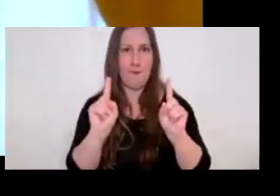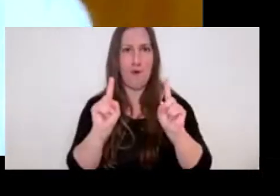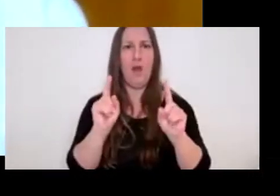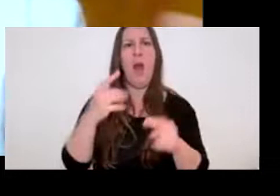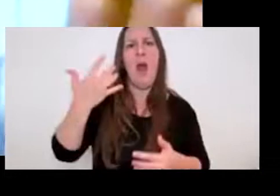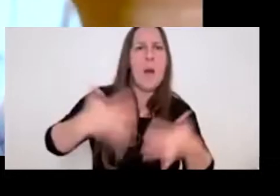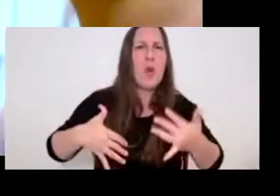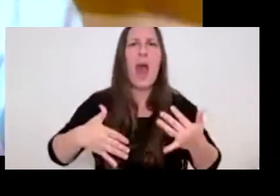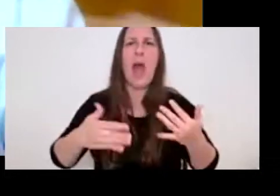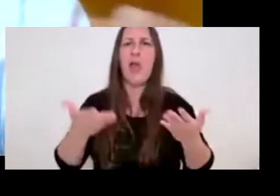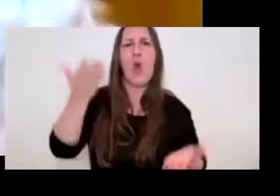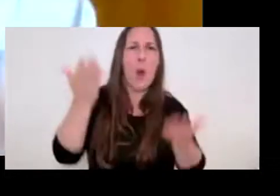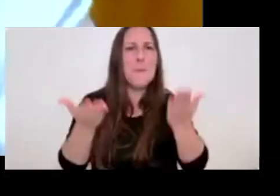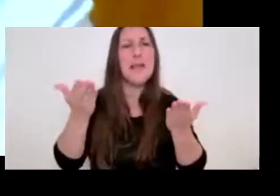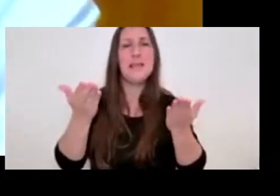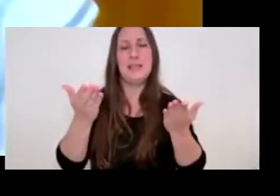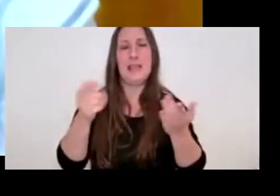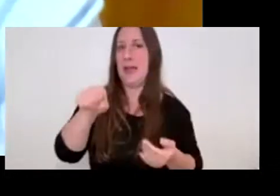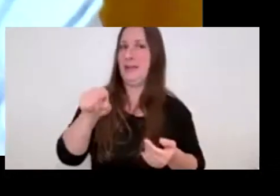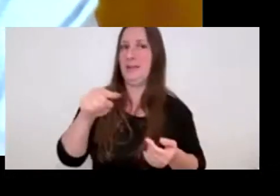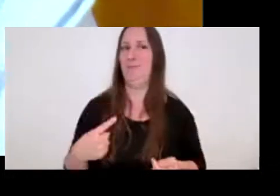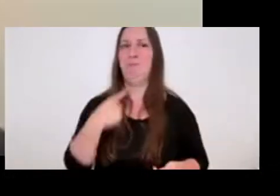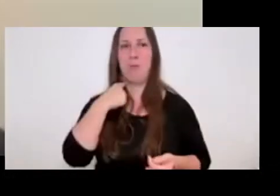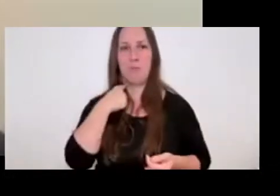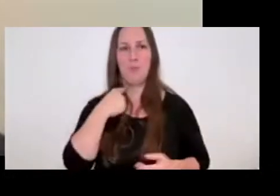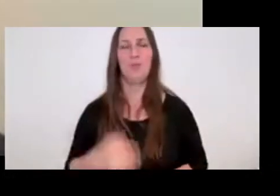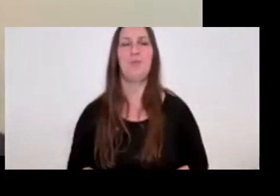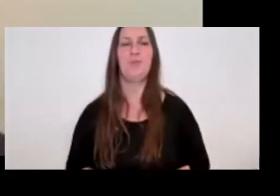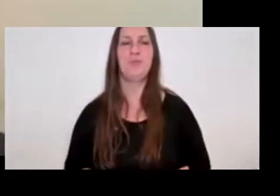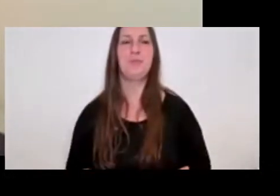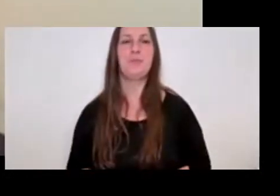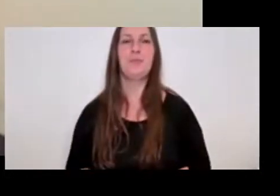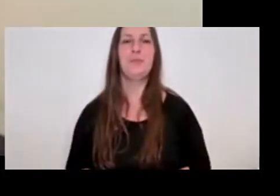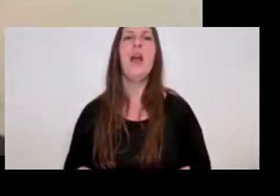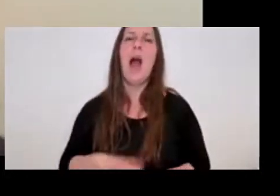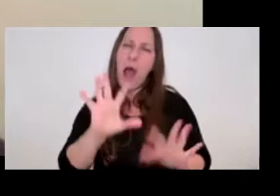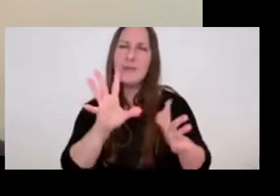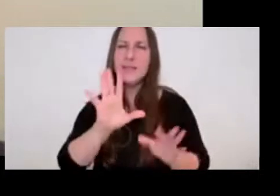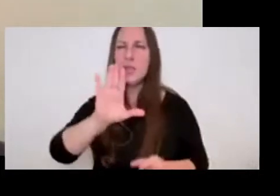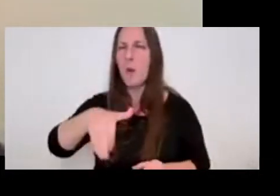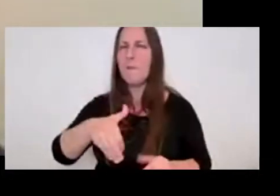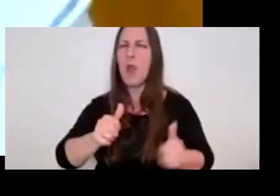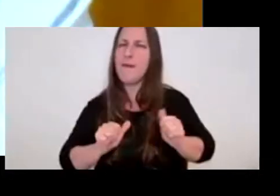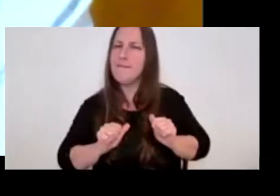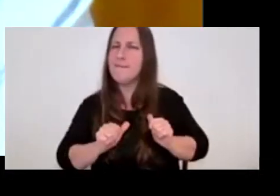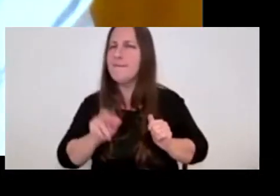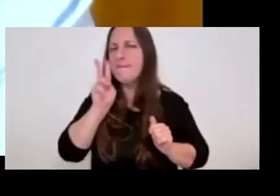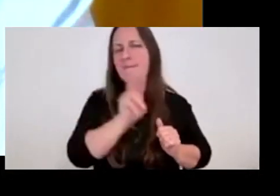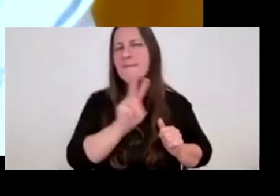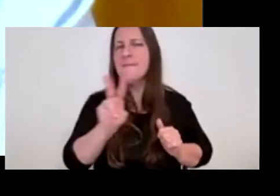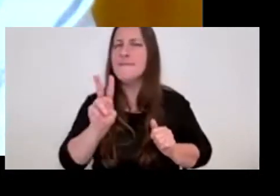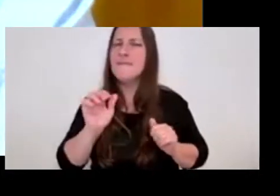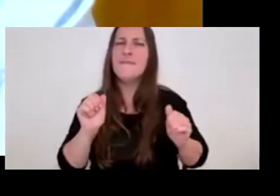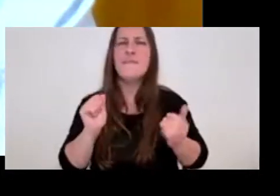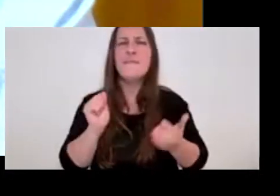pagar, ahí tan complicado, digamos. Sí, a veces conviene esperar un poquito, ¿no es cierto? Antes de hacer presentaciones o